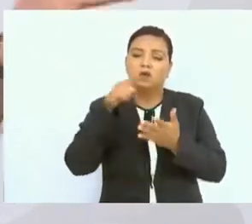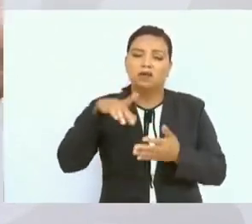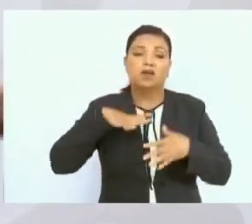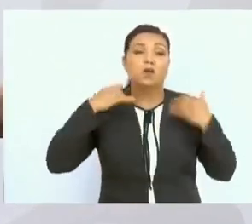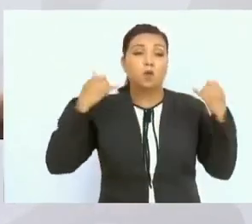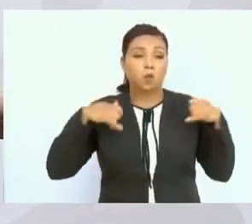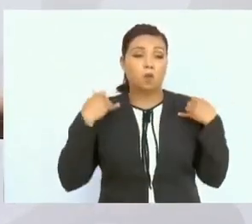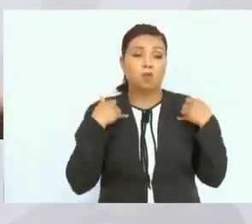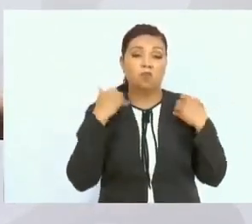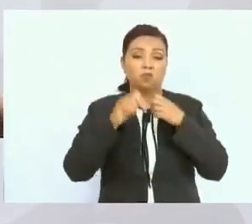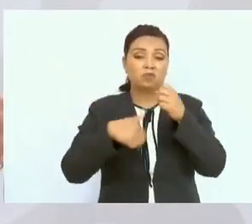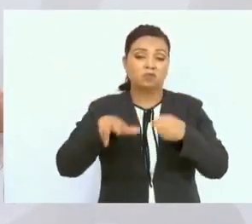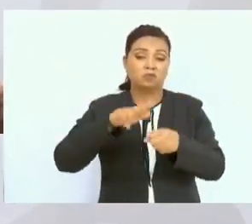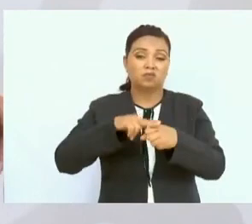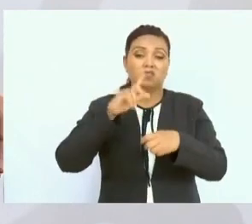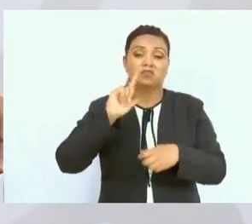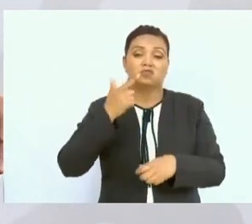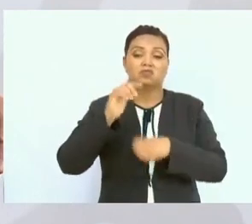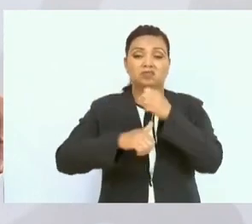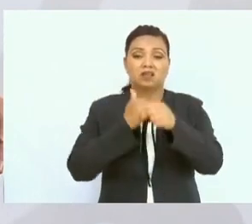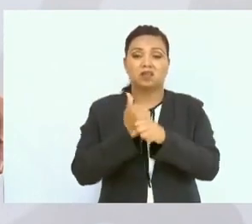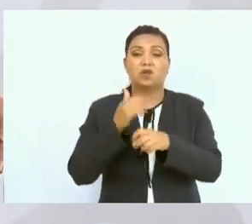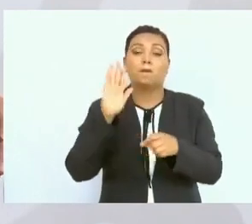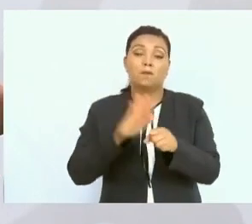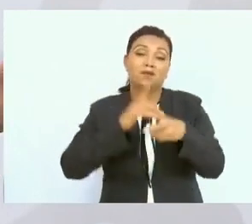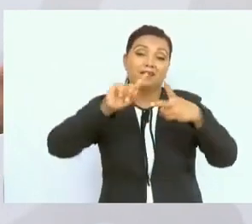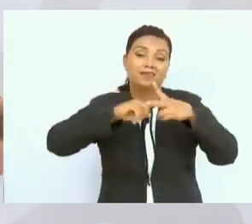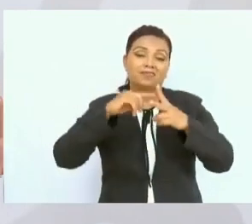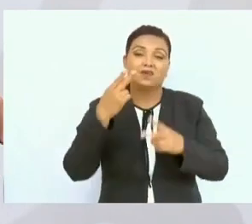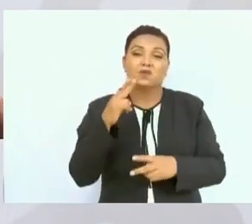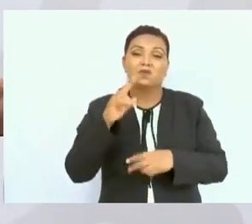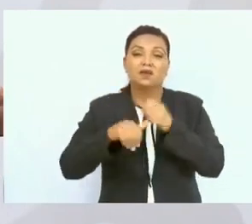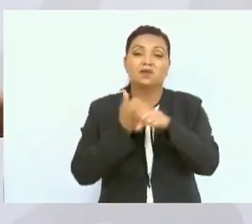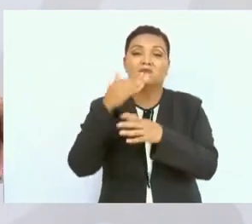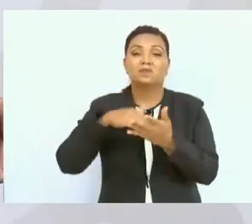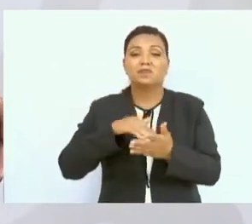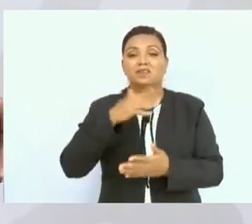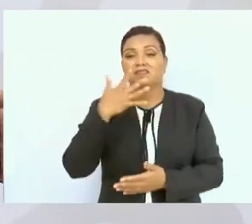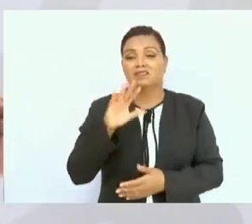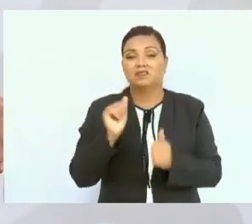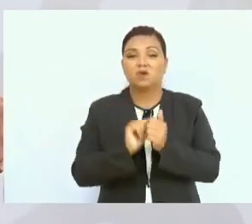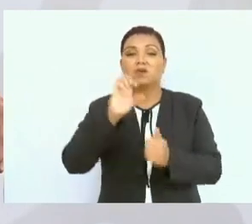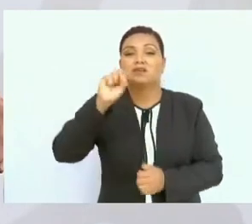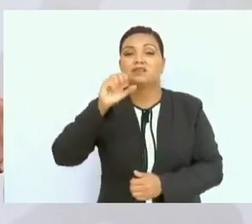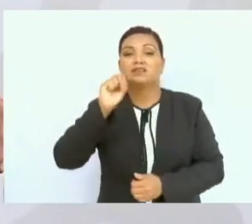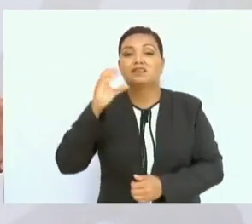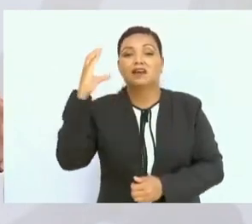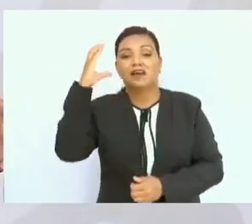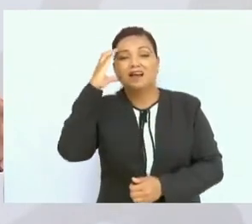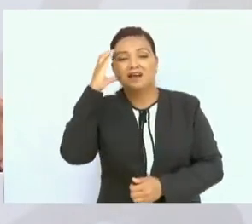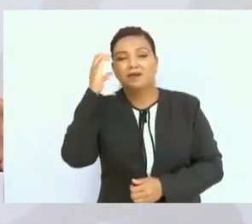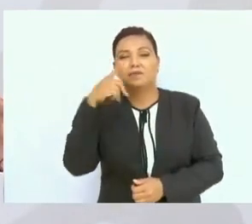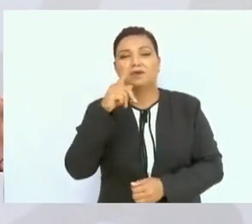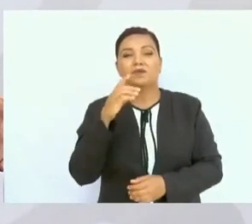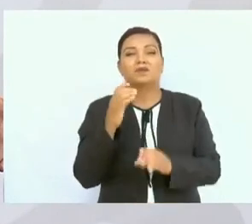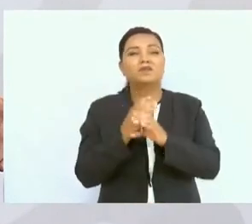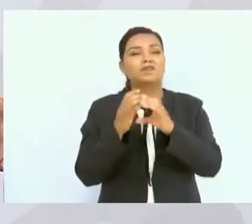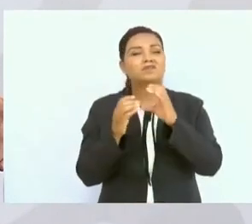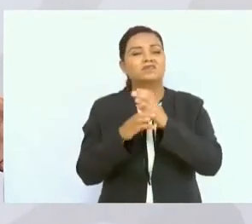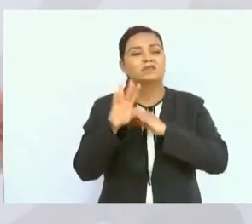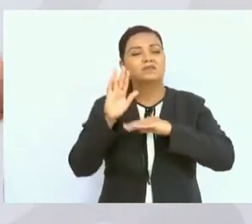joven apenas de 12 años, inaugurado en noviembre del 2010 con sus 60 camas, pero con una condición de